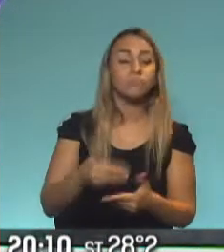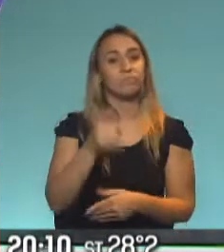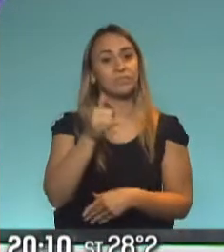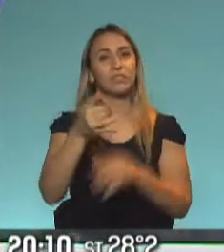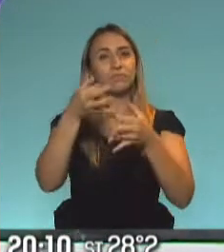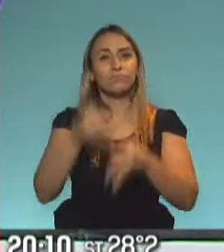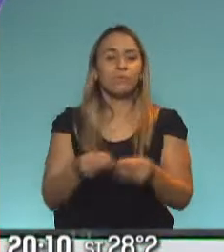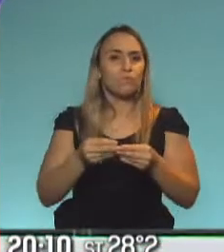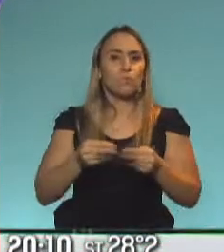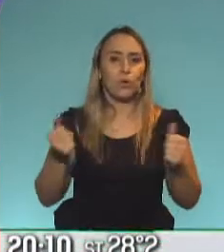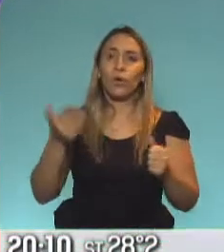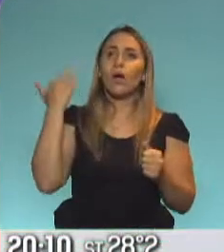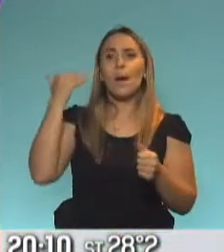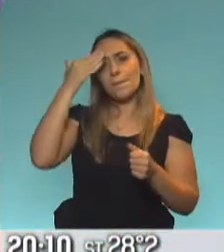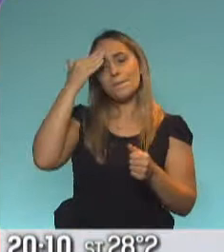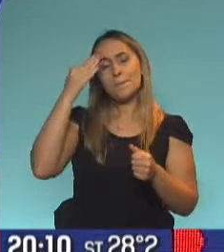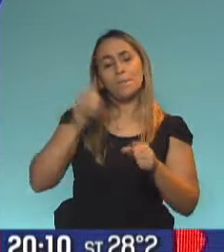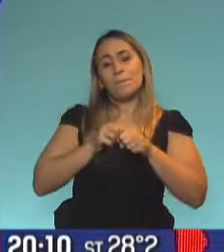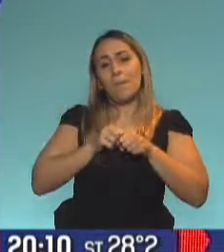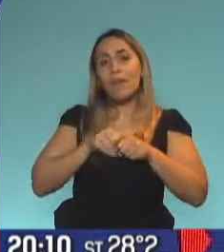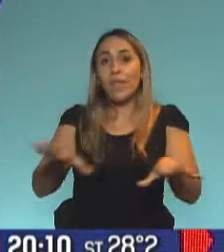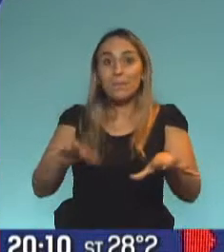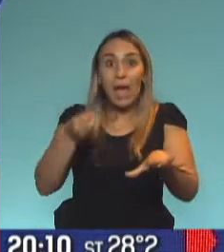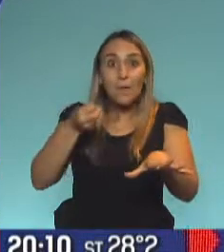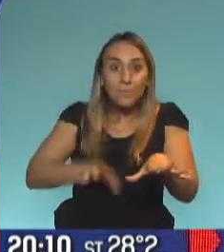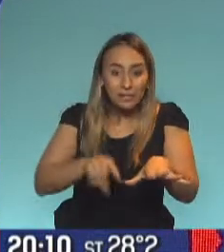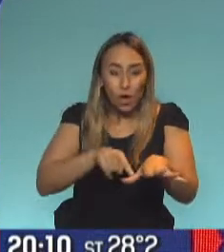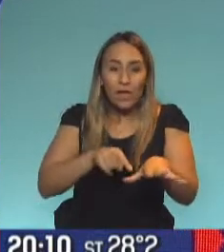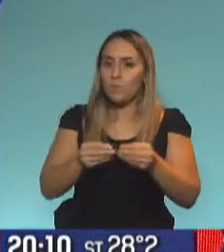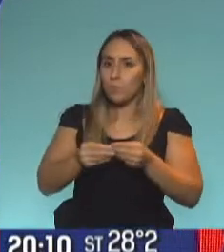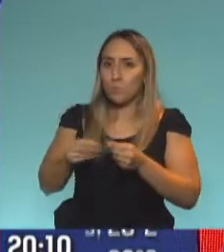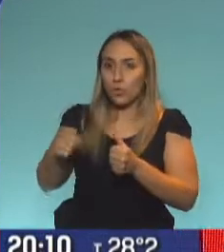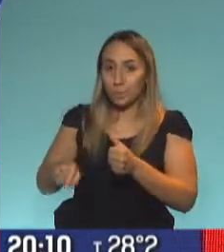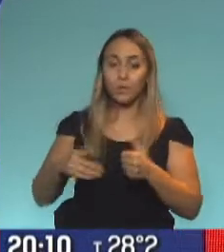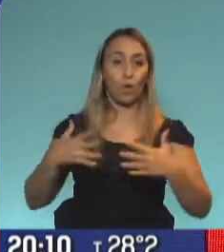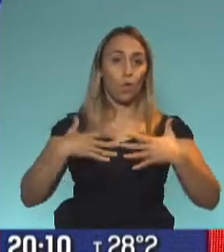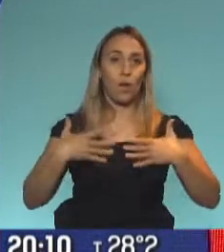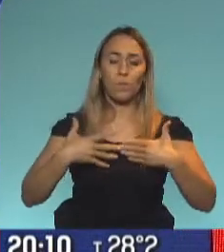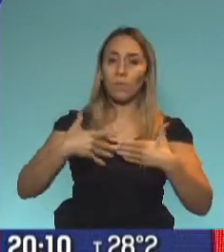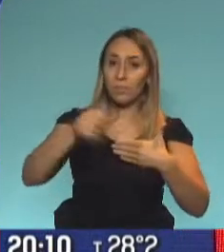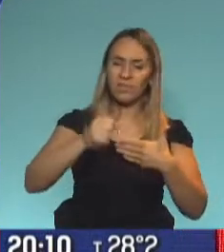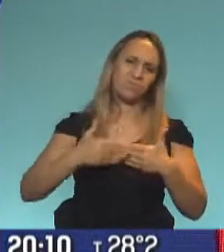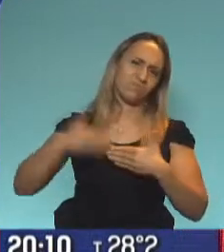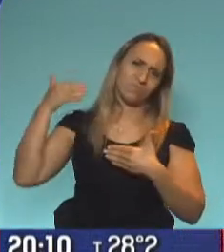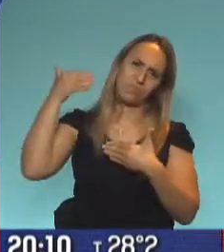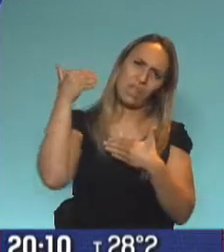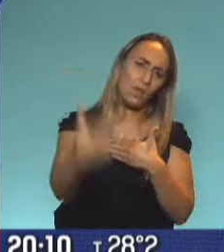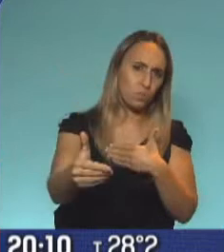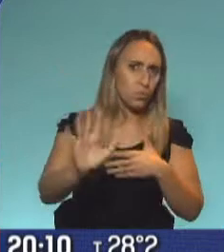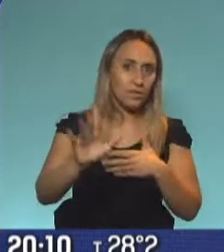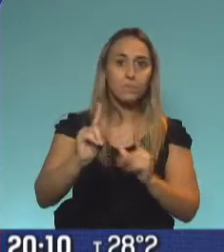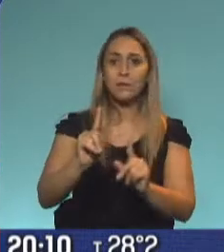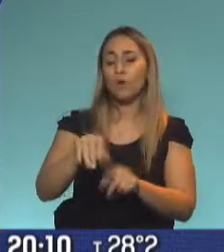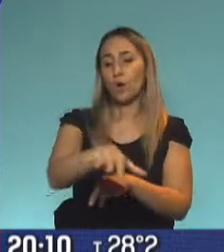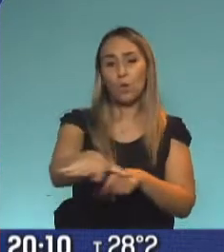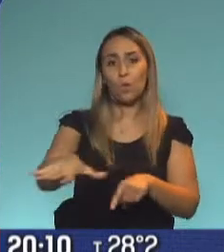fue al principio de la pandemia, apenas iniciada la pandemia. El hallazgo del cuerpo fue muchos meses después, en un lugar, como bien